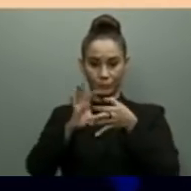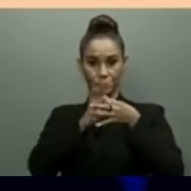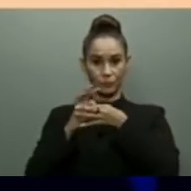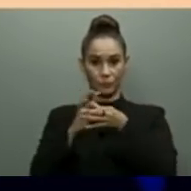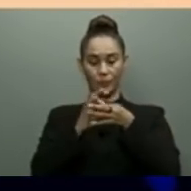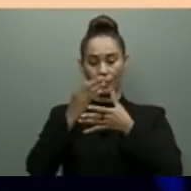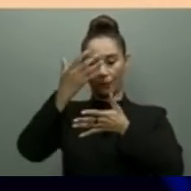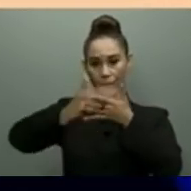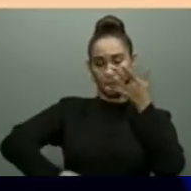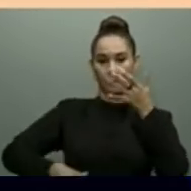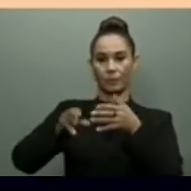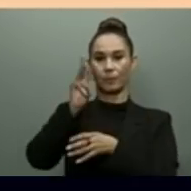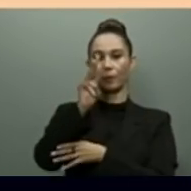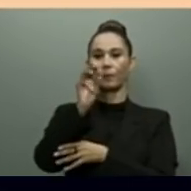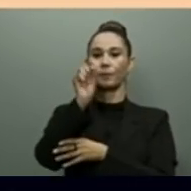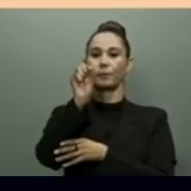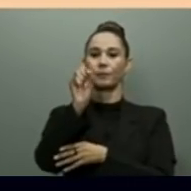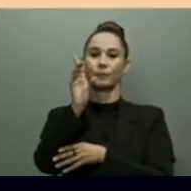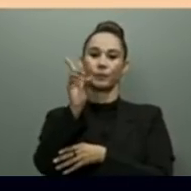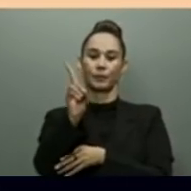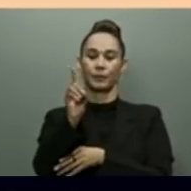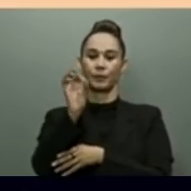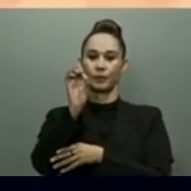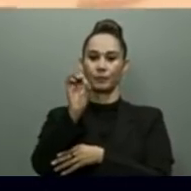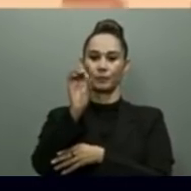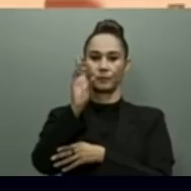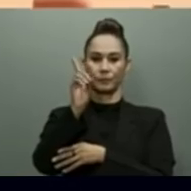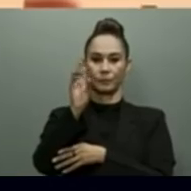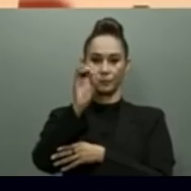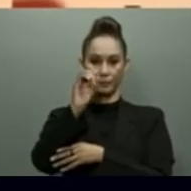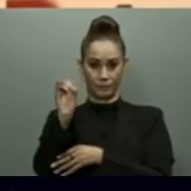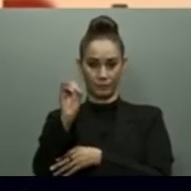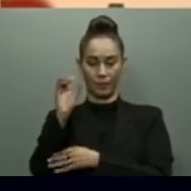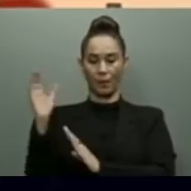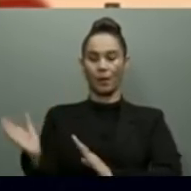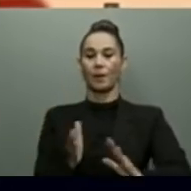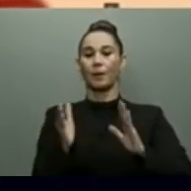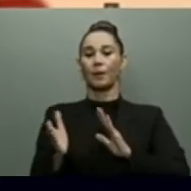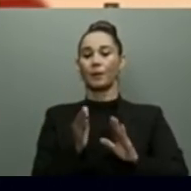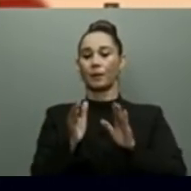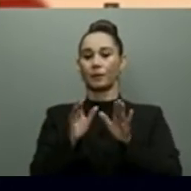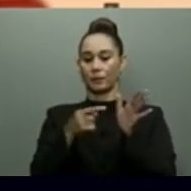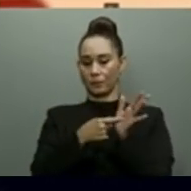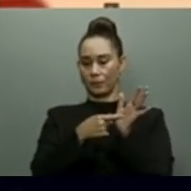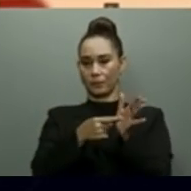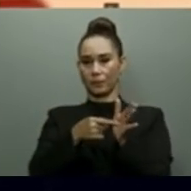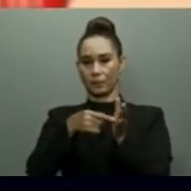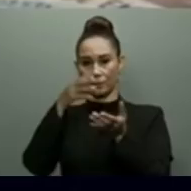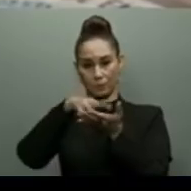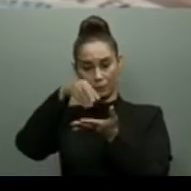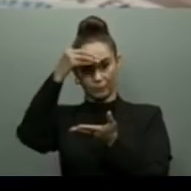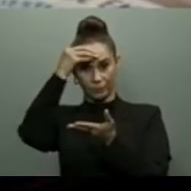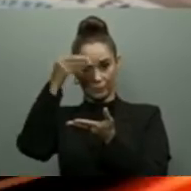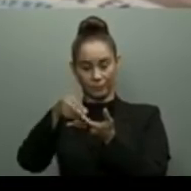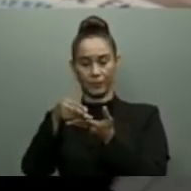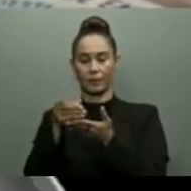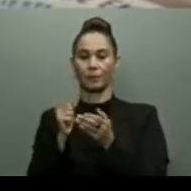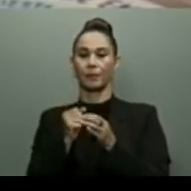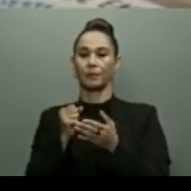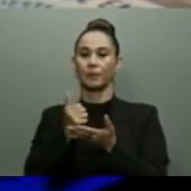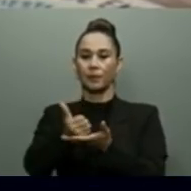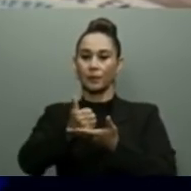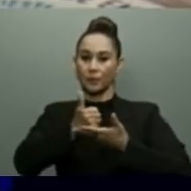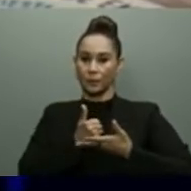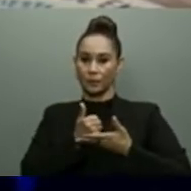web poe.gov.do. Prepárate a través de estas herramientas que te permite defenderte de los mismos. Y